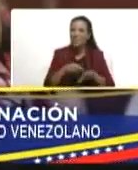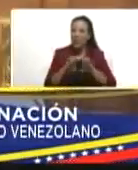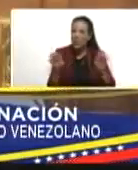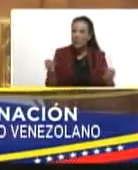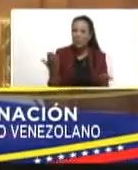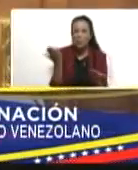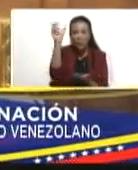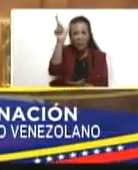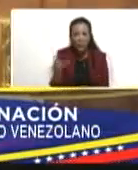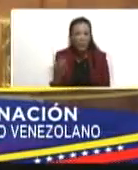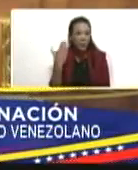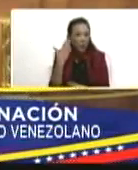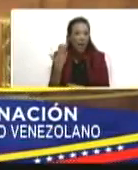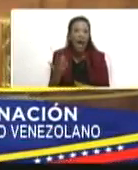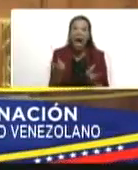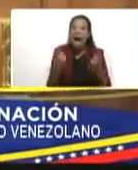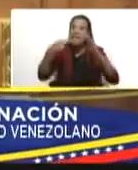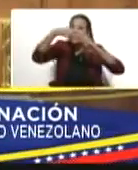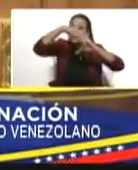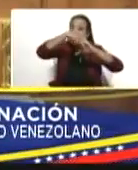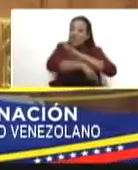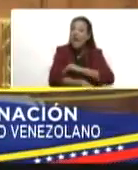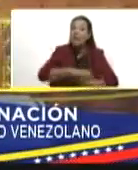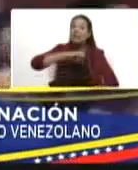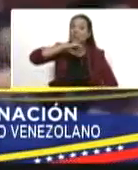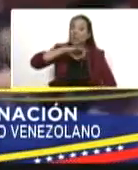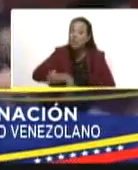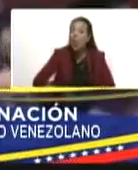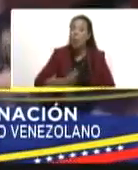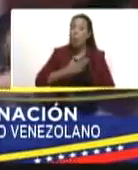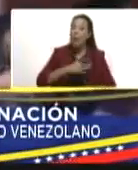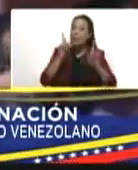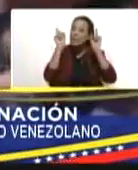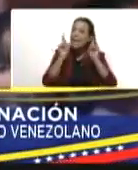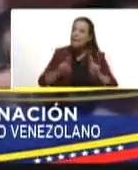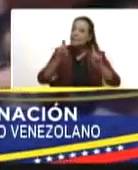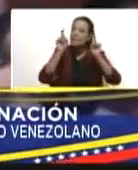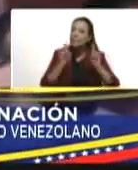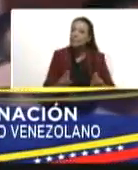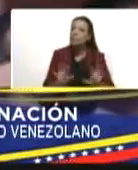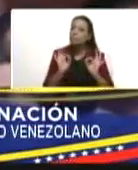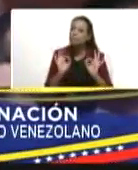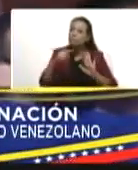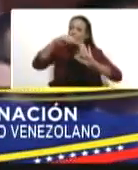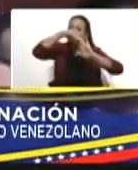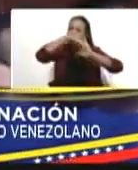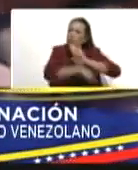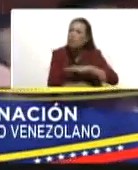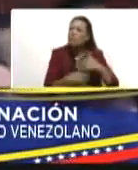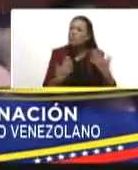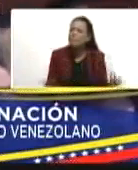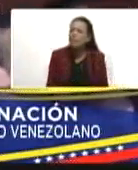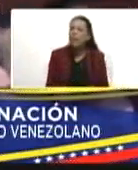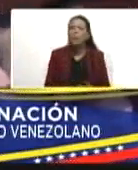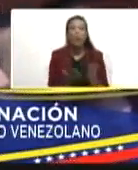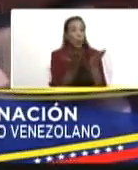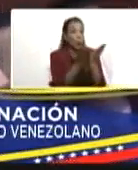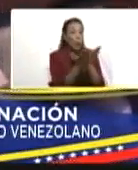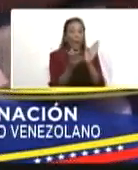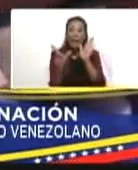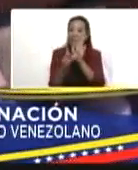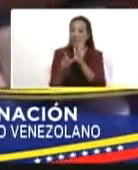Ah hay que intensificar la enseñanza de la historia en escuelas